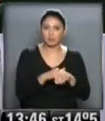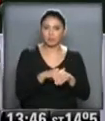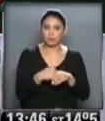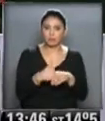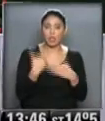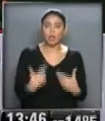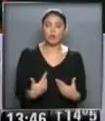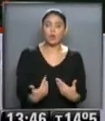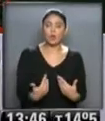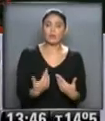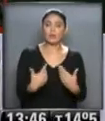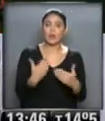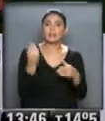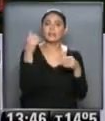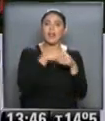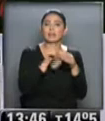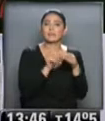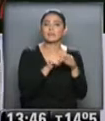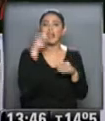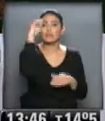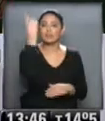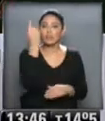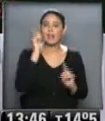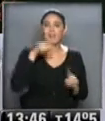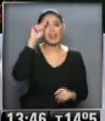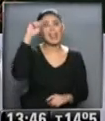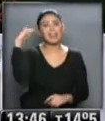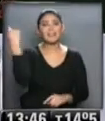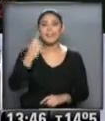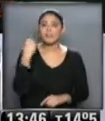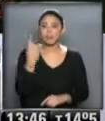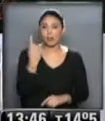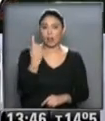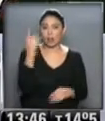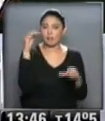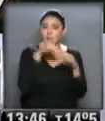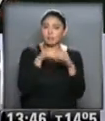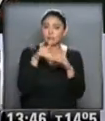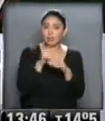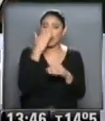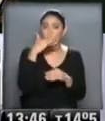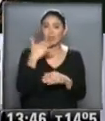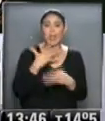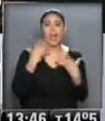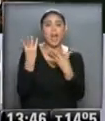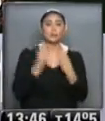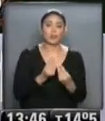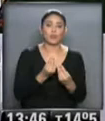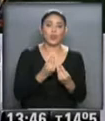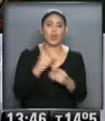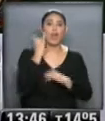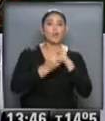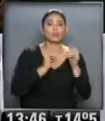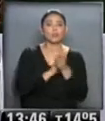mantener un archivo nacional e internacional que nos pueda luego ayudar a contar las historias de este momento que